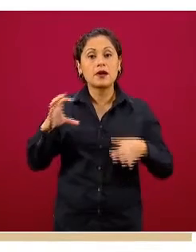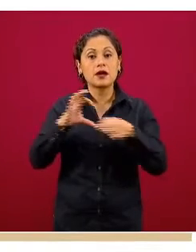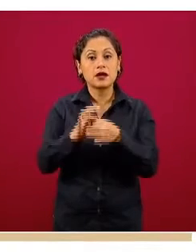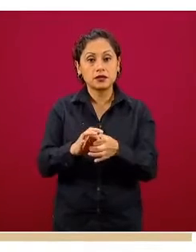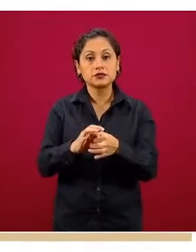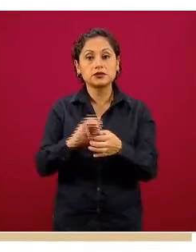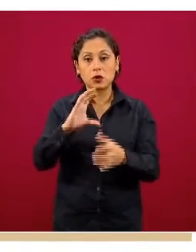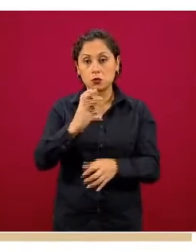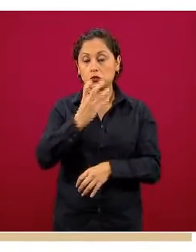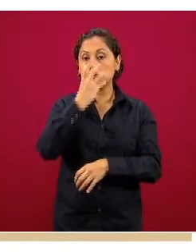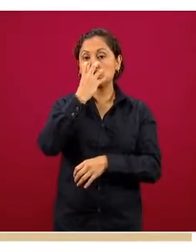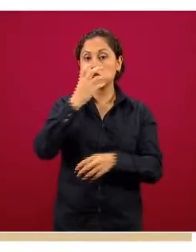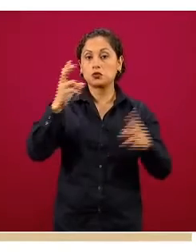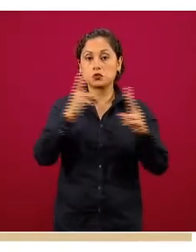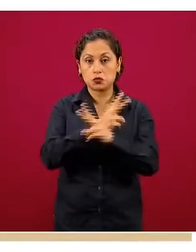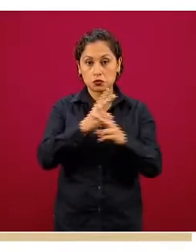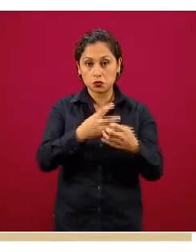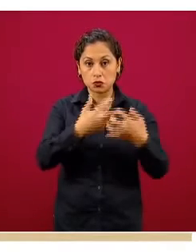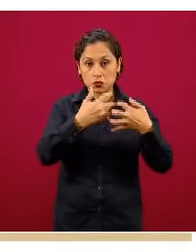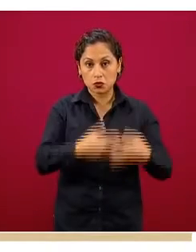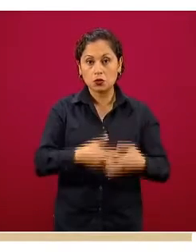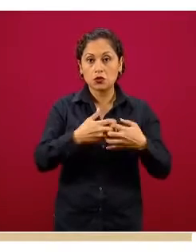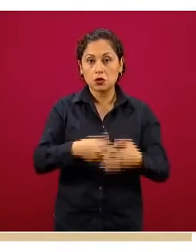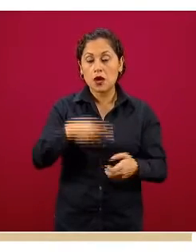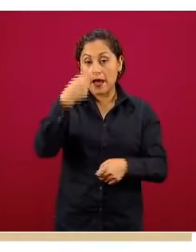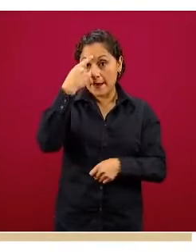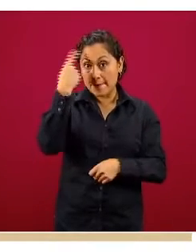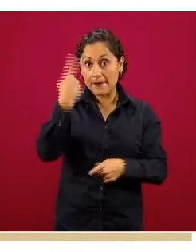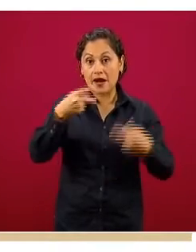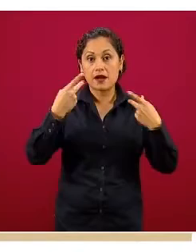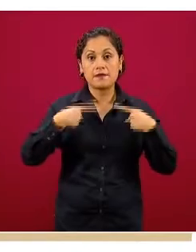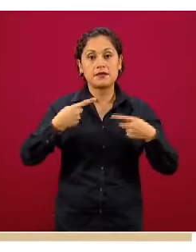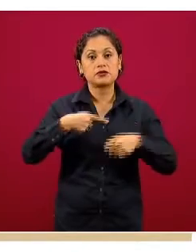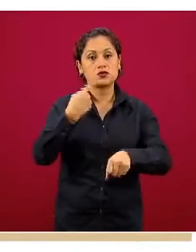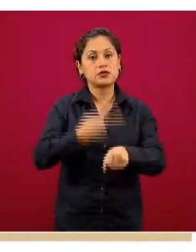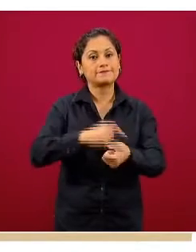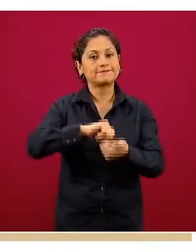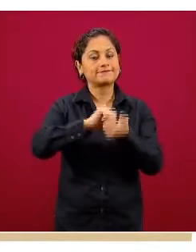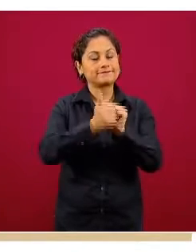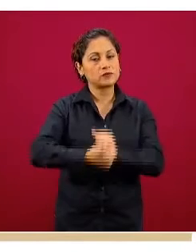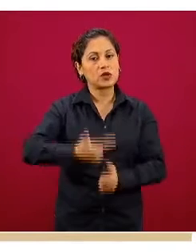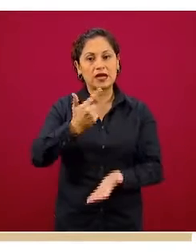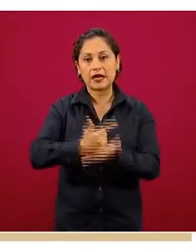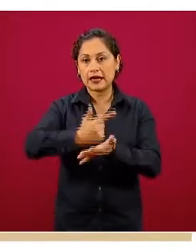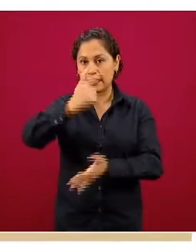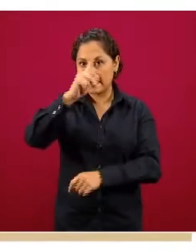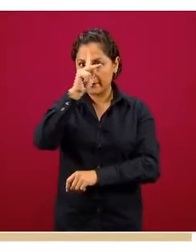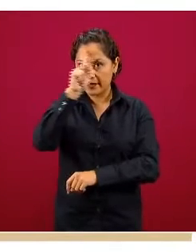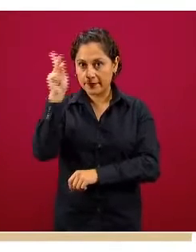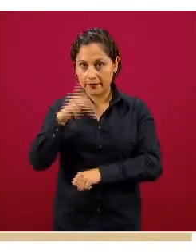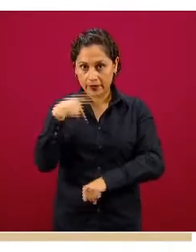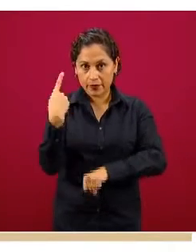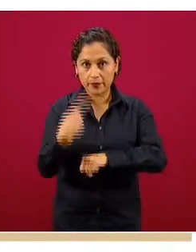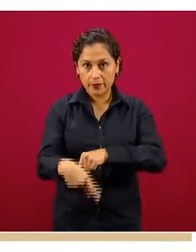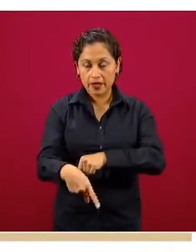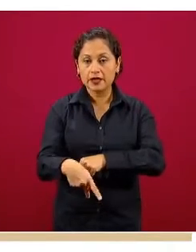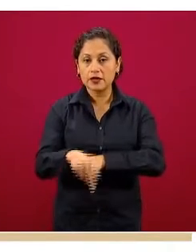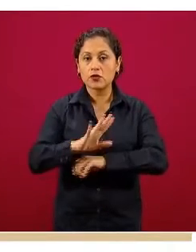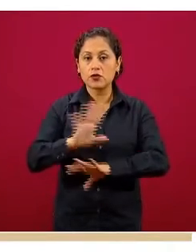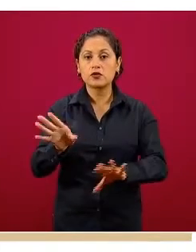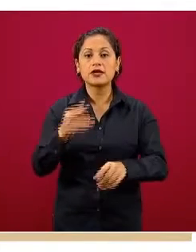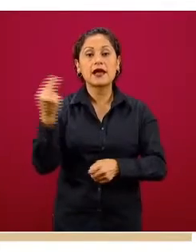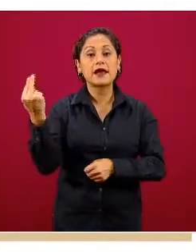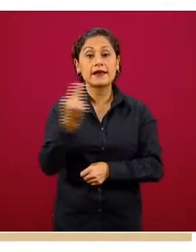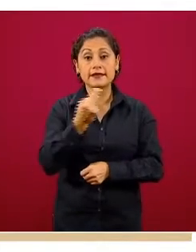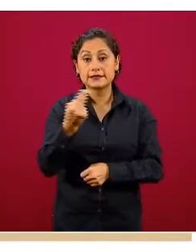las que se requieren para poder atender a los pacientes más críticos con las mayores complicaciones, que ya tienen falla